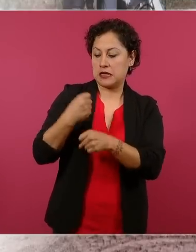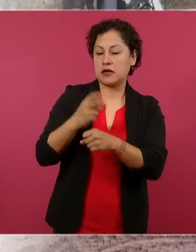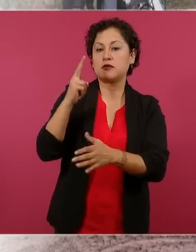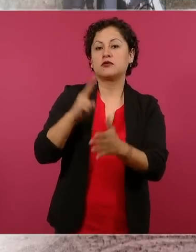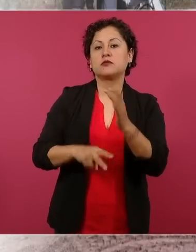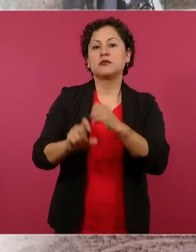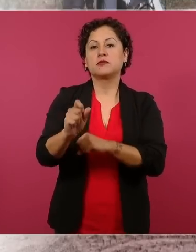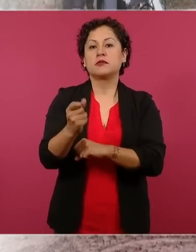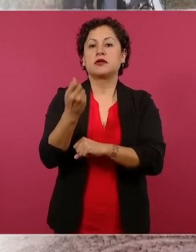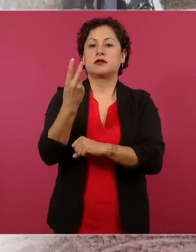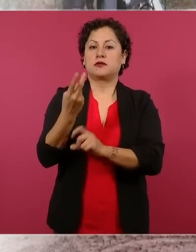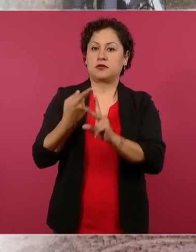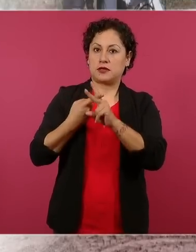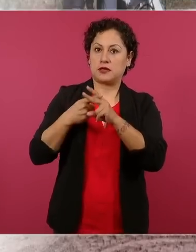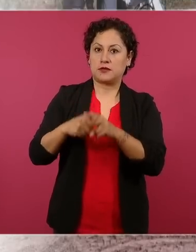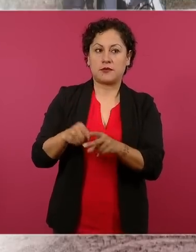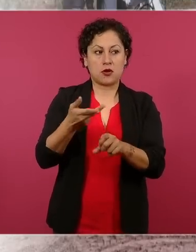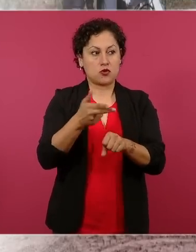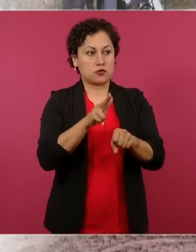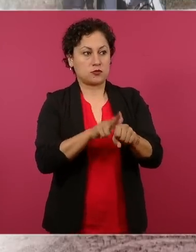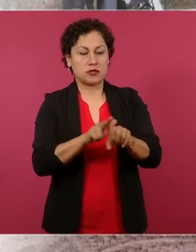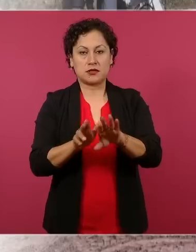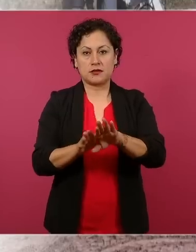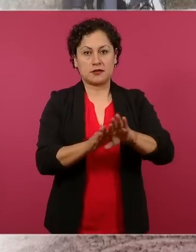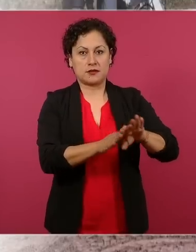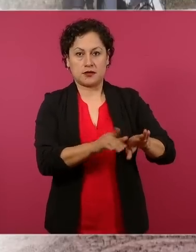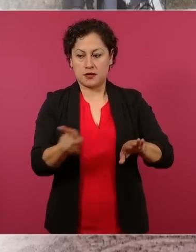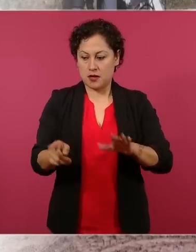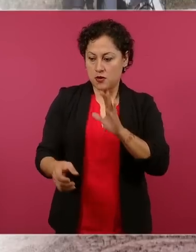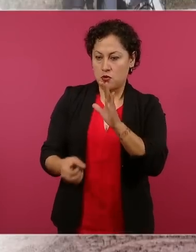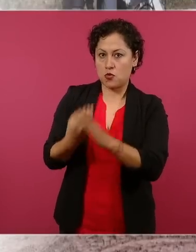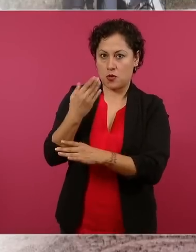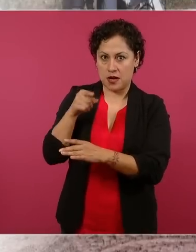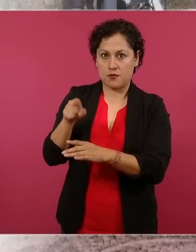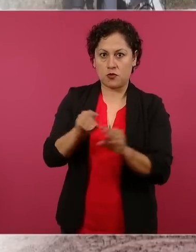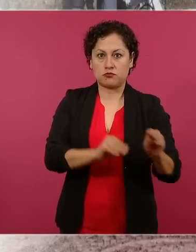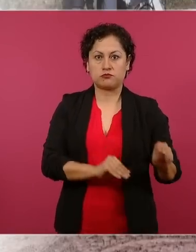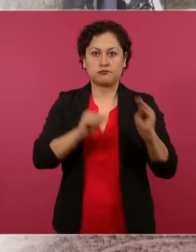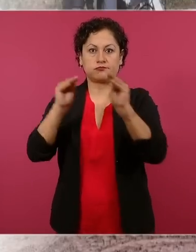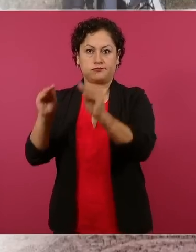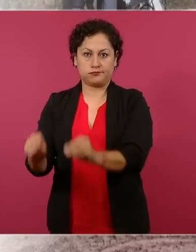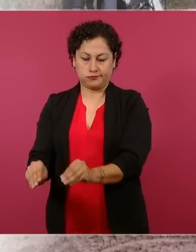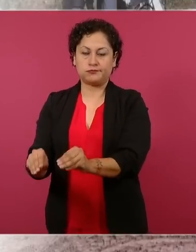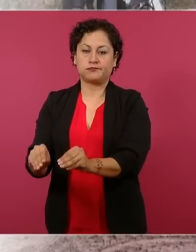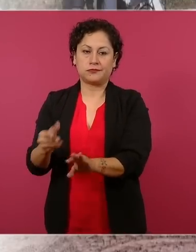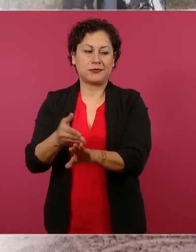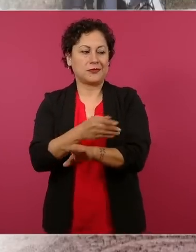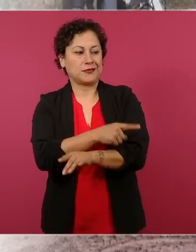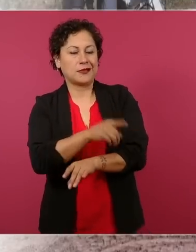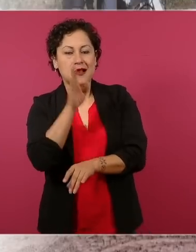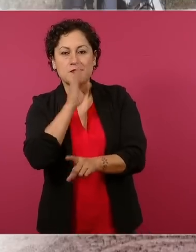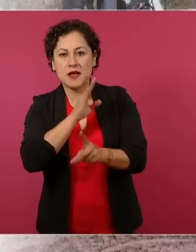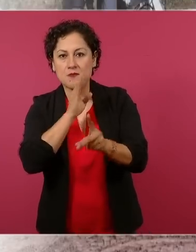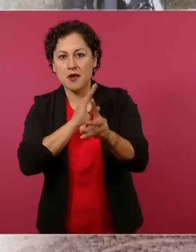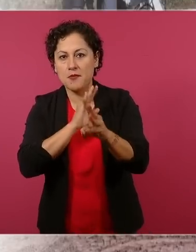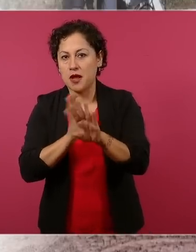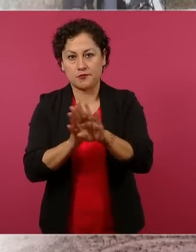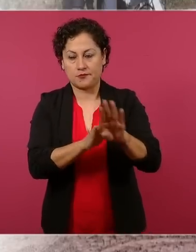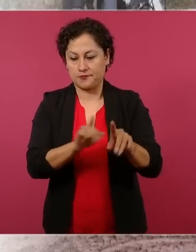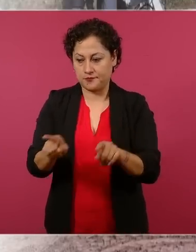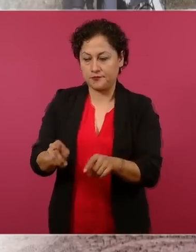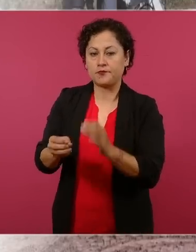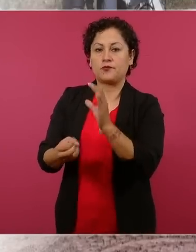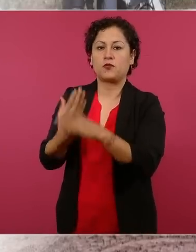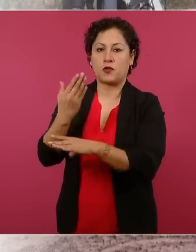2022 para la sustitución de este hospital que tenía estos dictámenes y observaciones de las comisiones de vigilancia del Seguro Social.